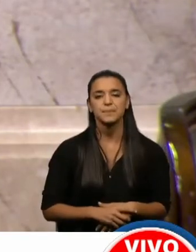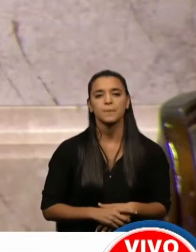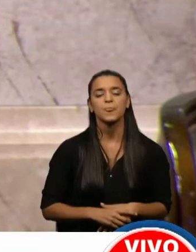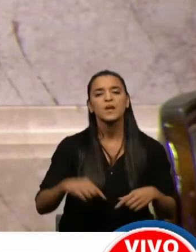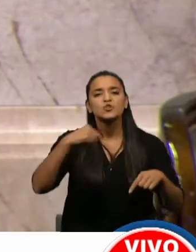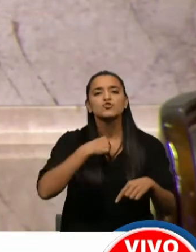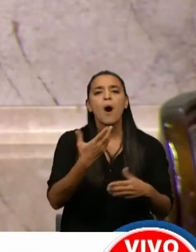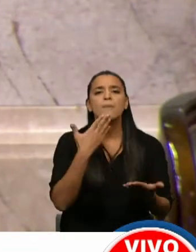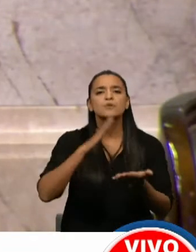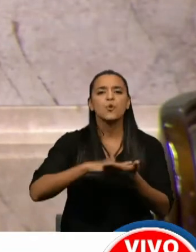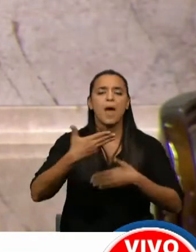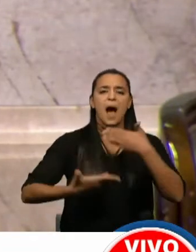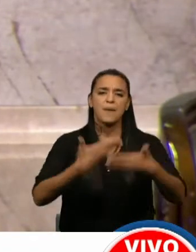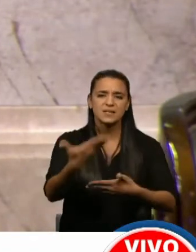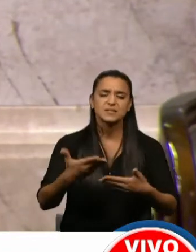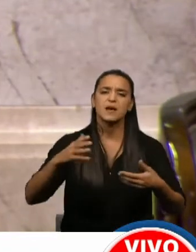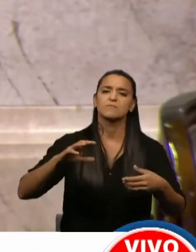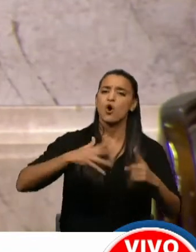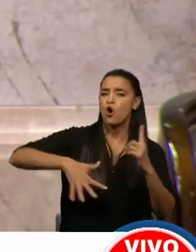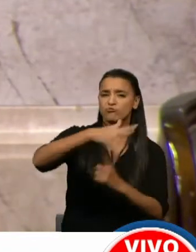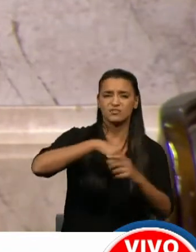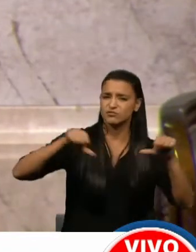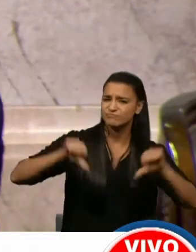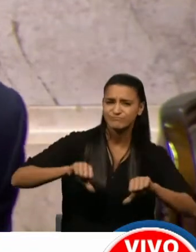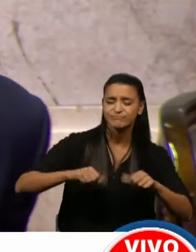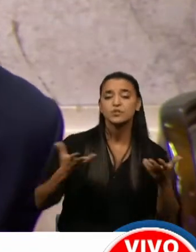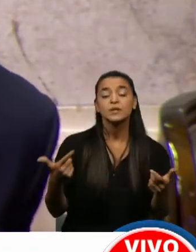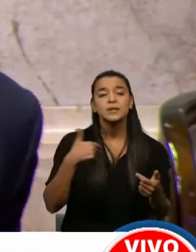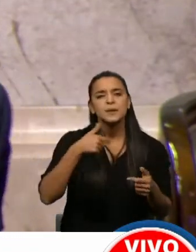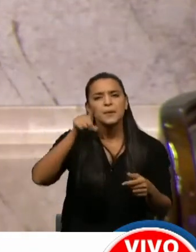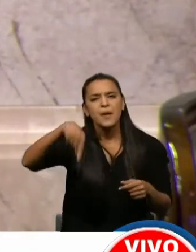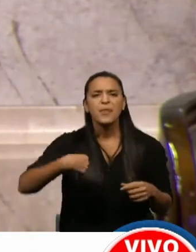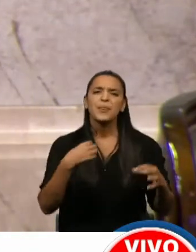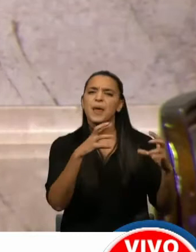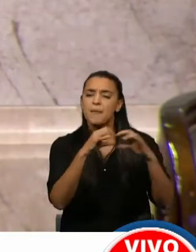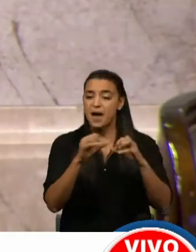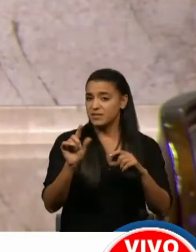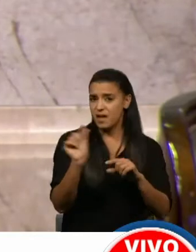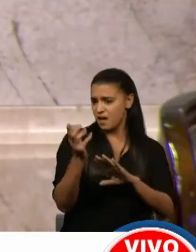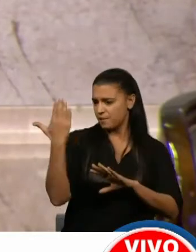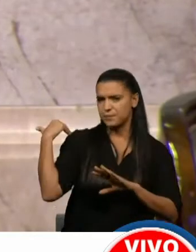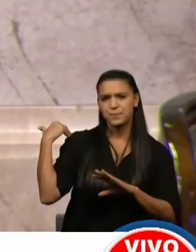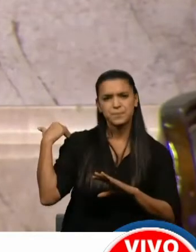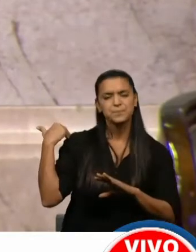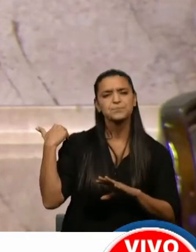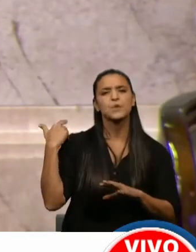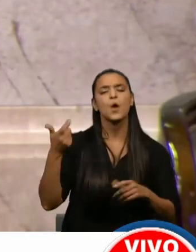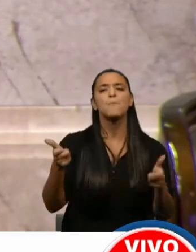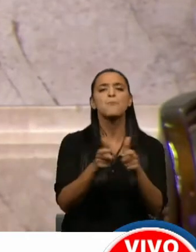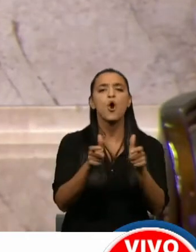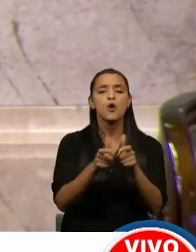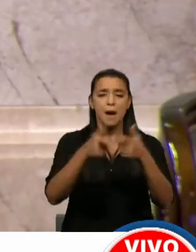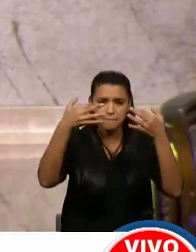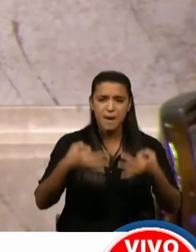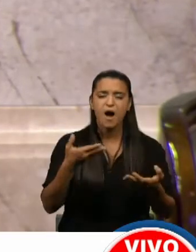Yo hablaba de un avance que se da en un contexto desfavorable y esto me lleva a un debate que tuve el otro día en un programa que me